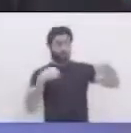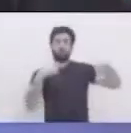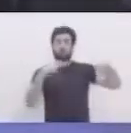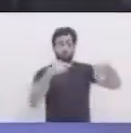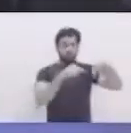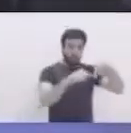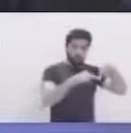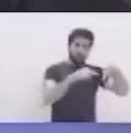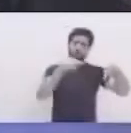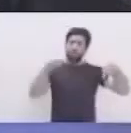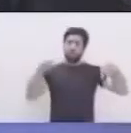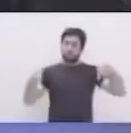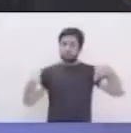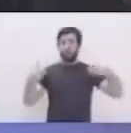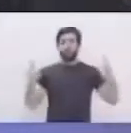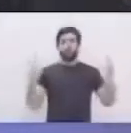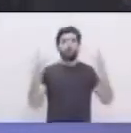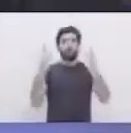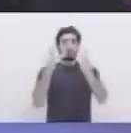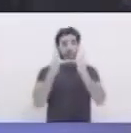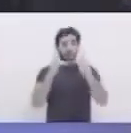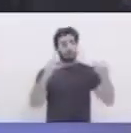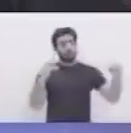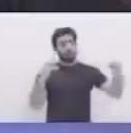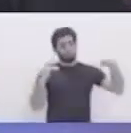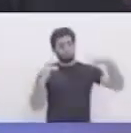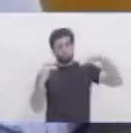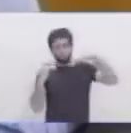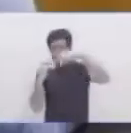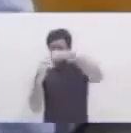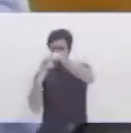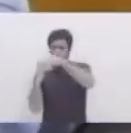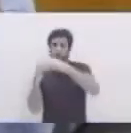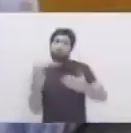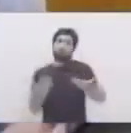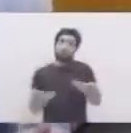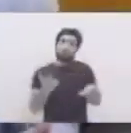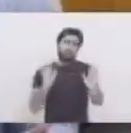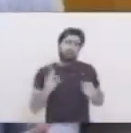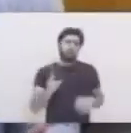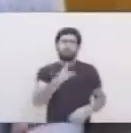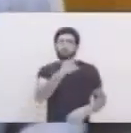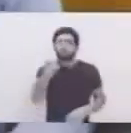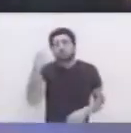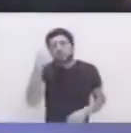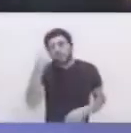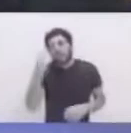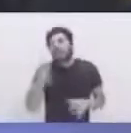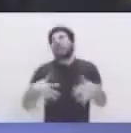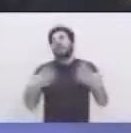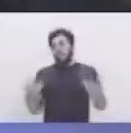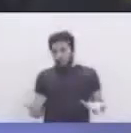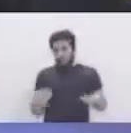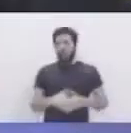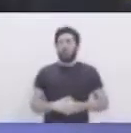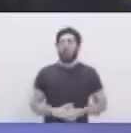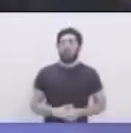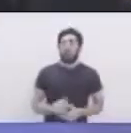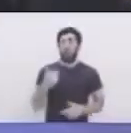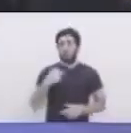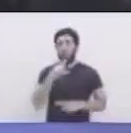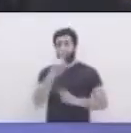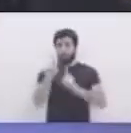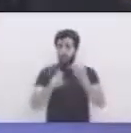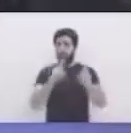tengo que cruzármelo tal vez por un puente para llegar al otro lado. Muy bien, me parece. ¿Ustedes en casa qué creen? Les hago estas mismas